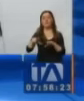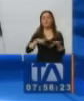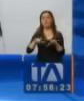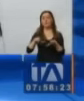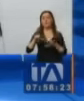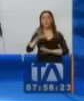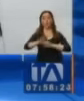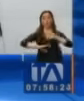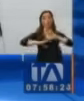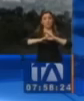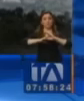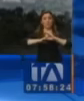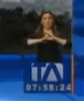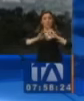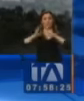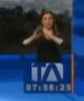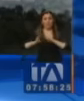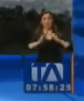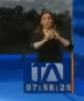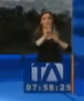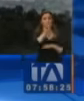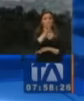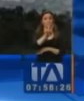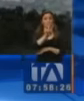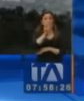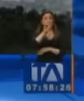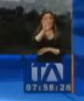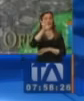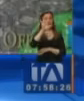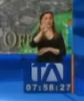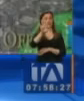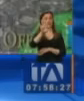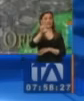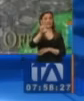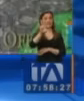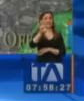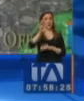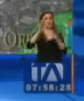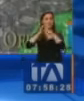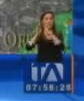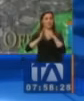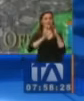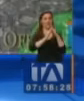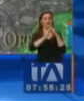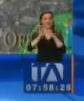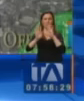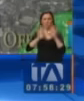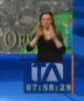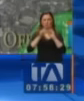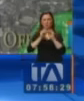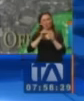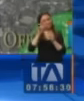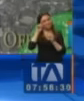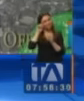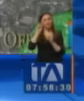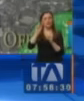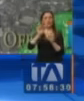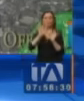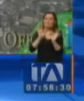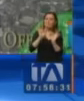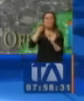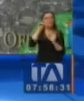condado, o sea, pasaría por alrededor de 25 casas aproximadamente, no recuerdo el número exacto, pero que no serían en